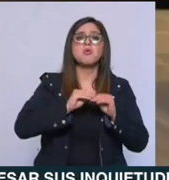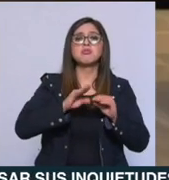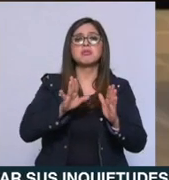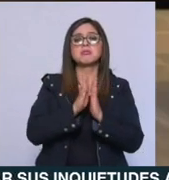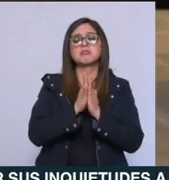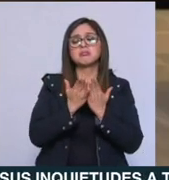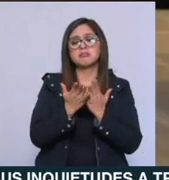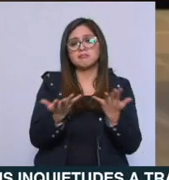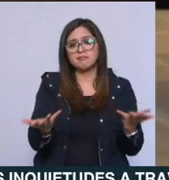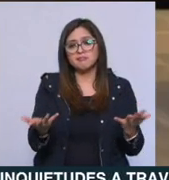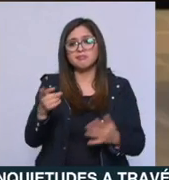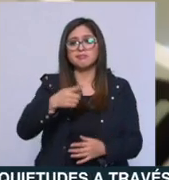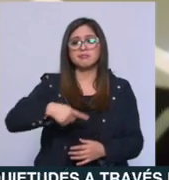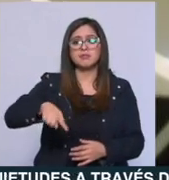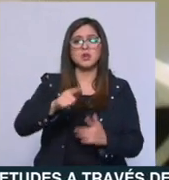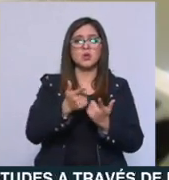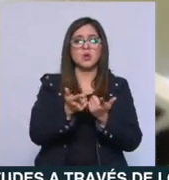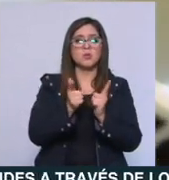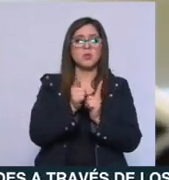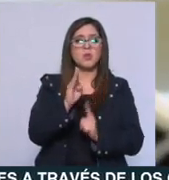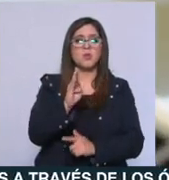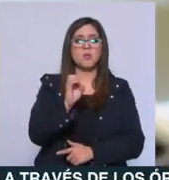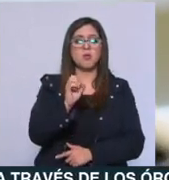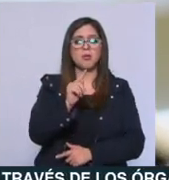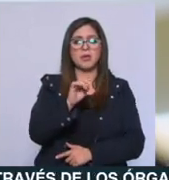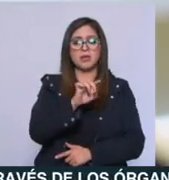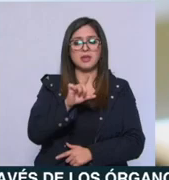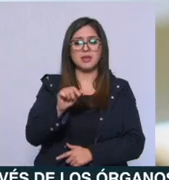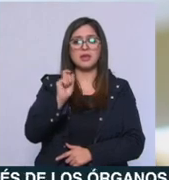de rock HH Botellita de Jerez anunció que después de